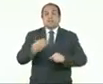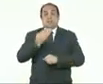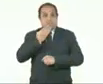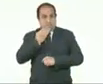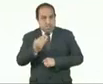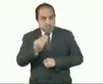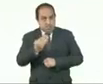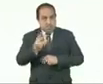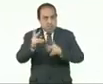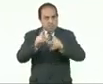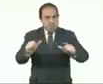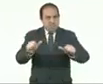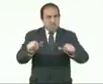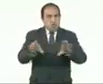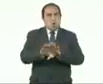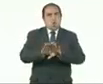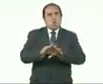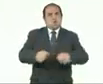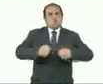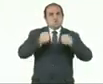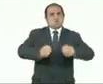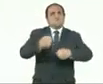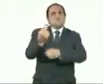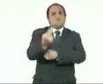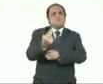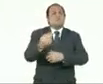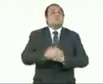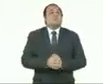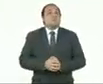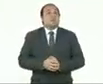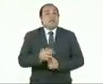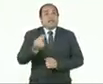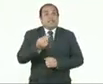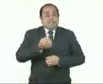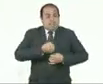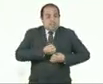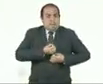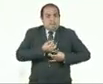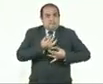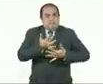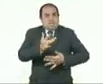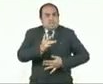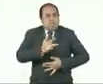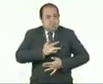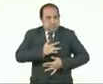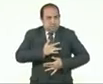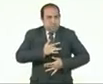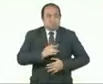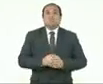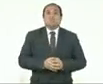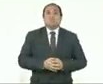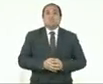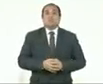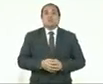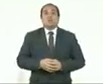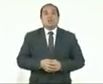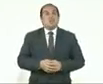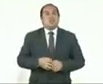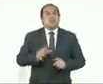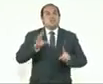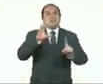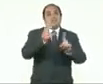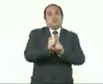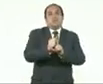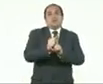paz como fuerza necesaria que debe brotar del corazón humano para poder encontrar la